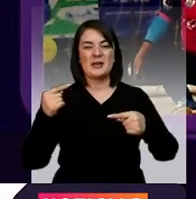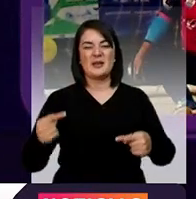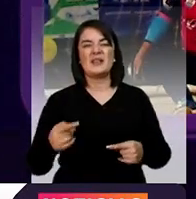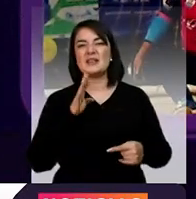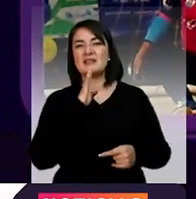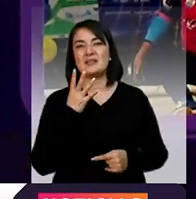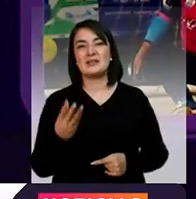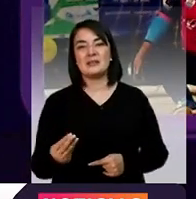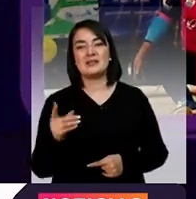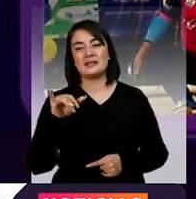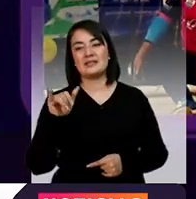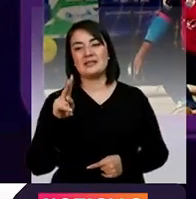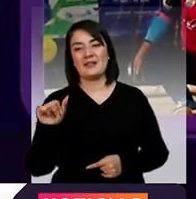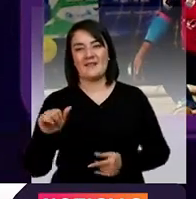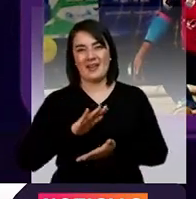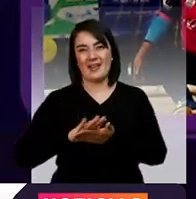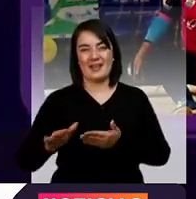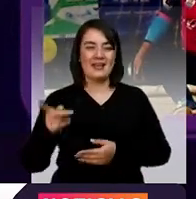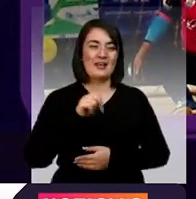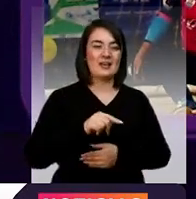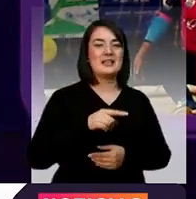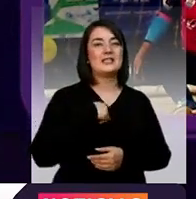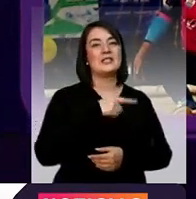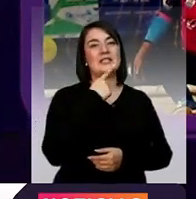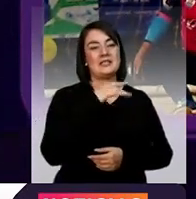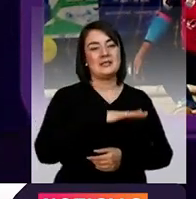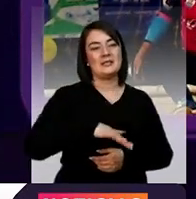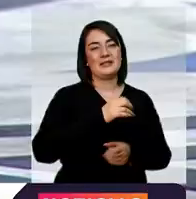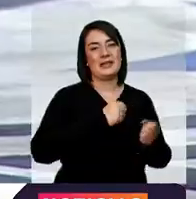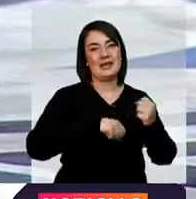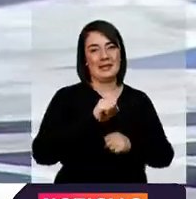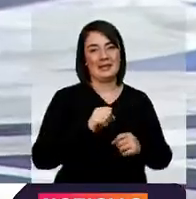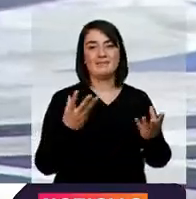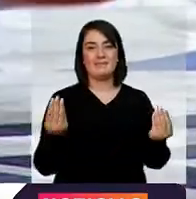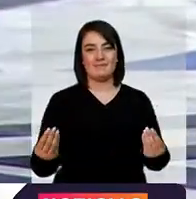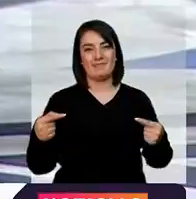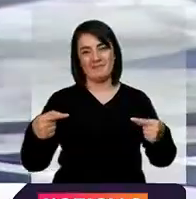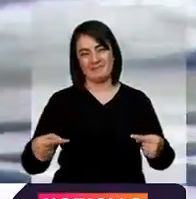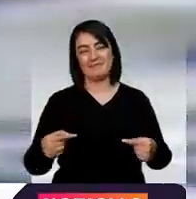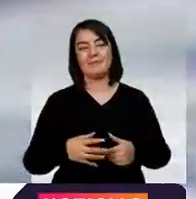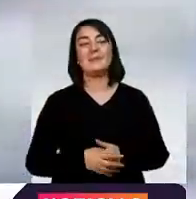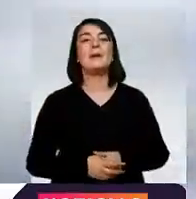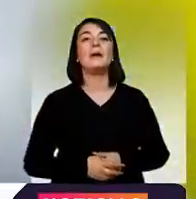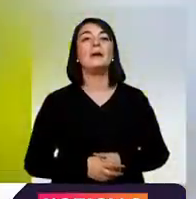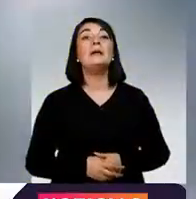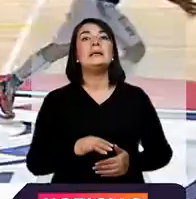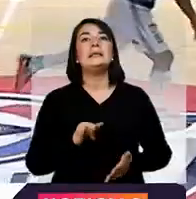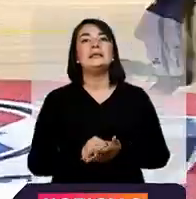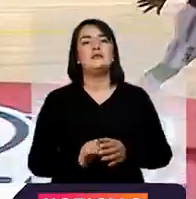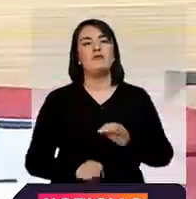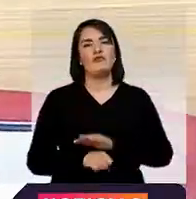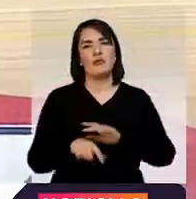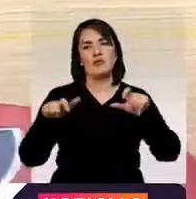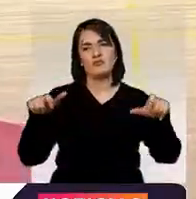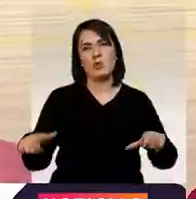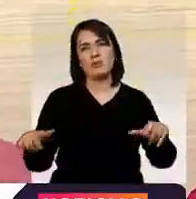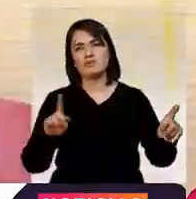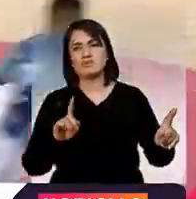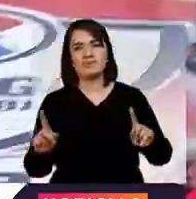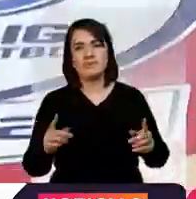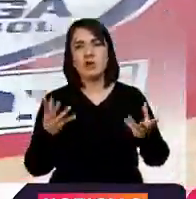entre Sabana, Cundinamarca y Zipaquirá, tierra de campeones. Era el clásico del fútbol de salón de Bogotá, con un